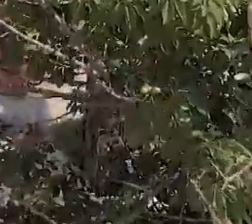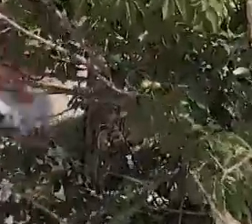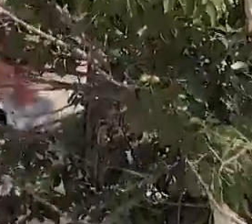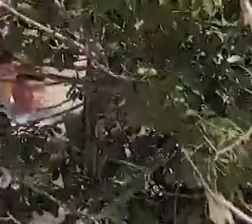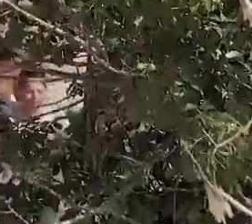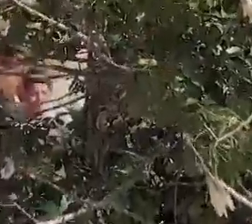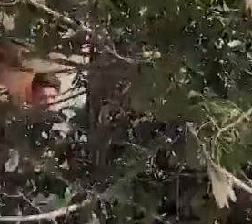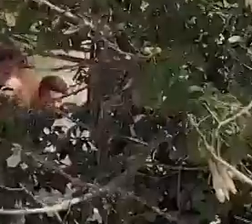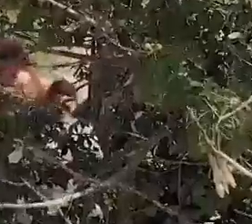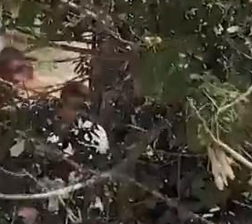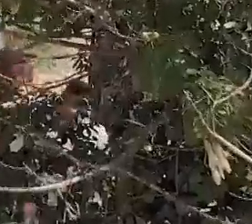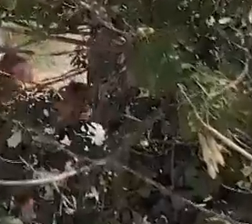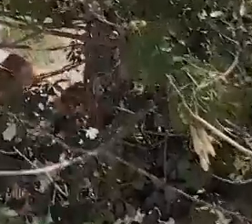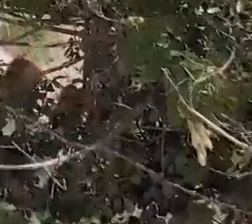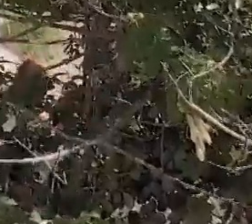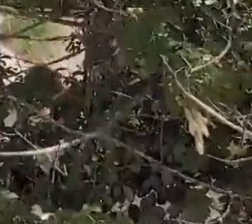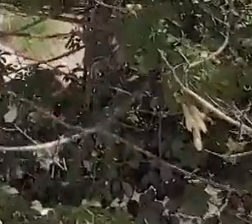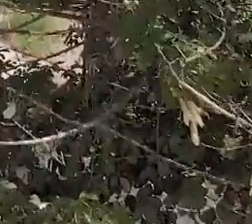franciscano